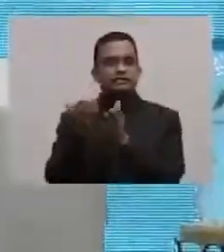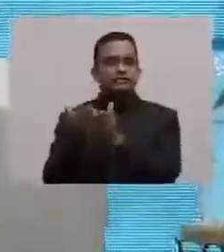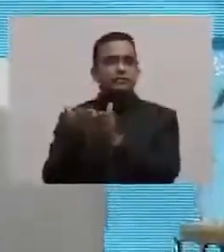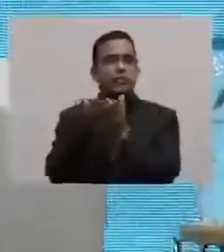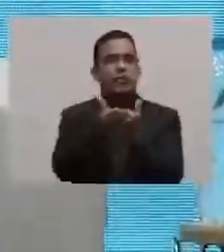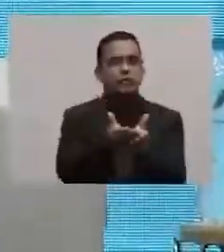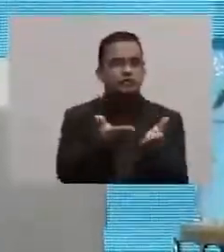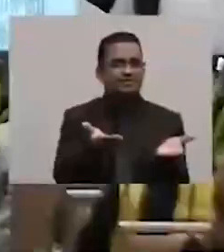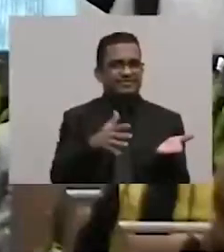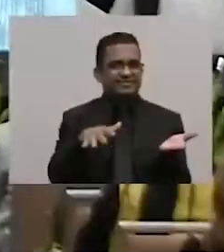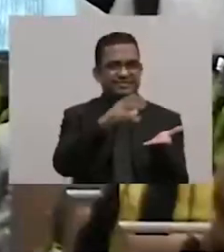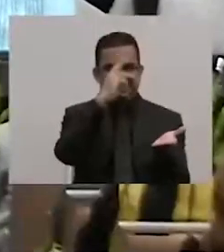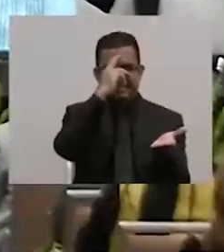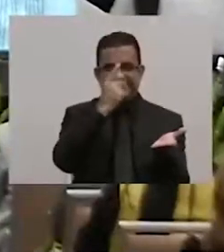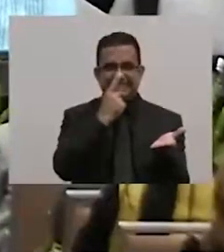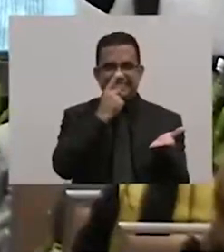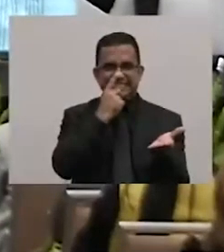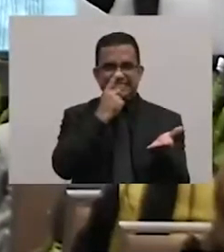quiere responder?